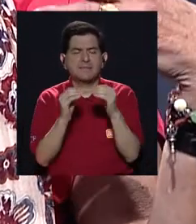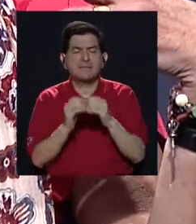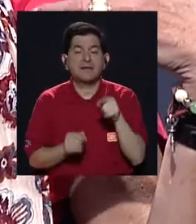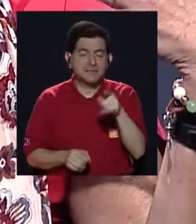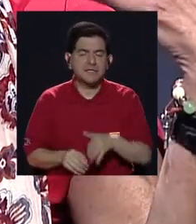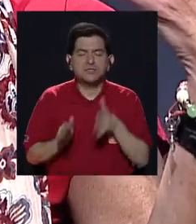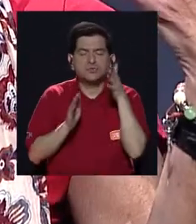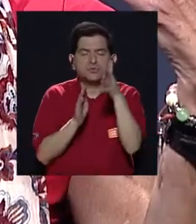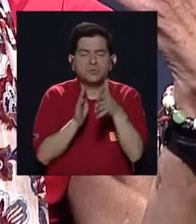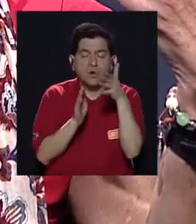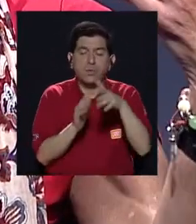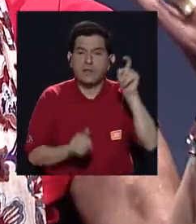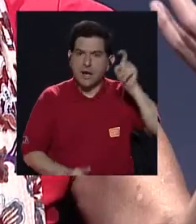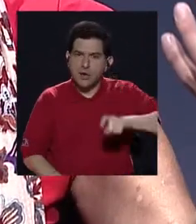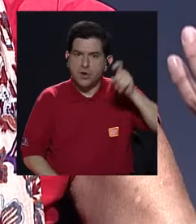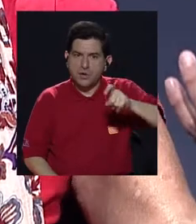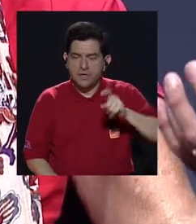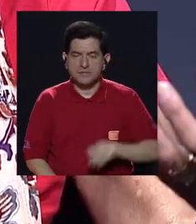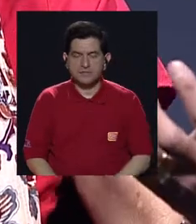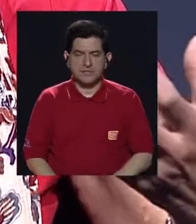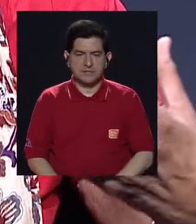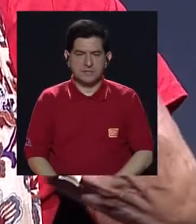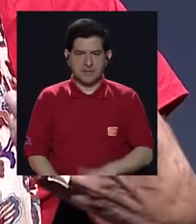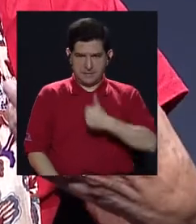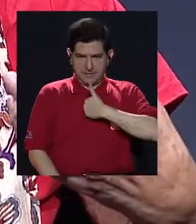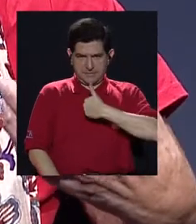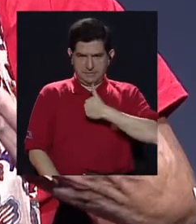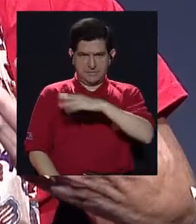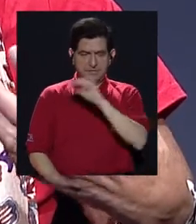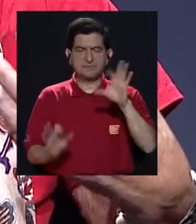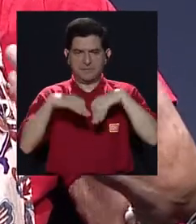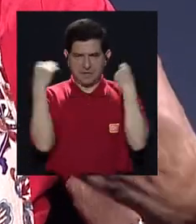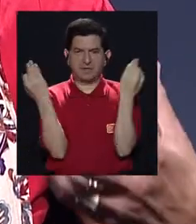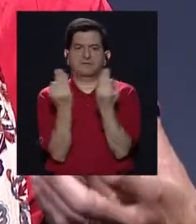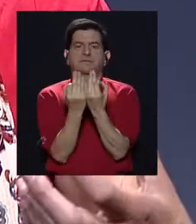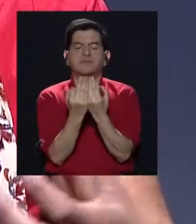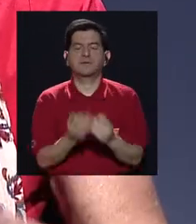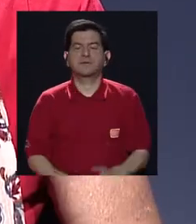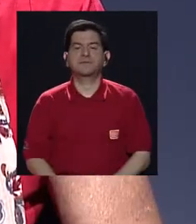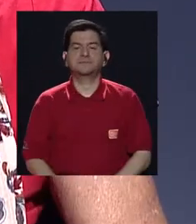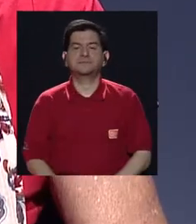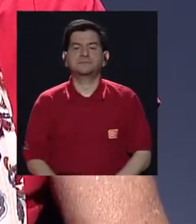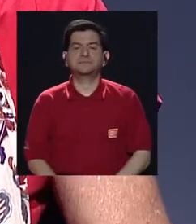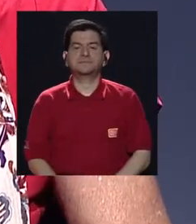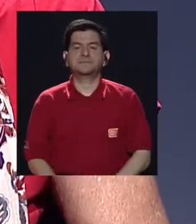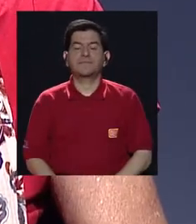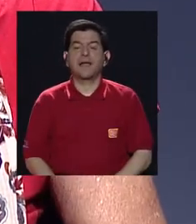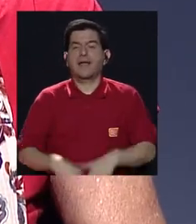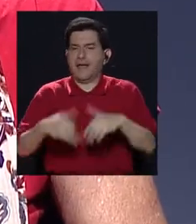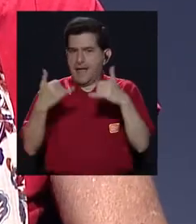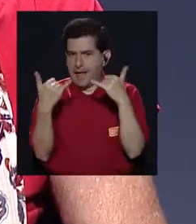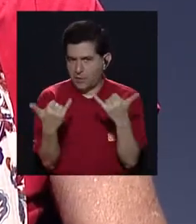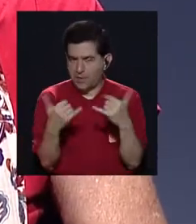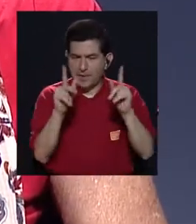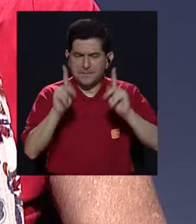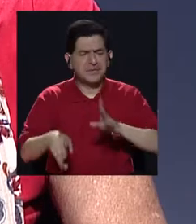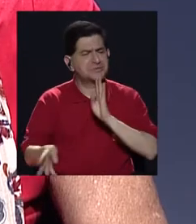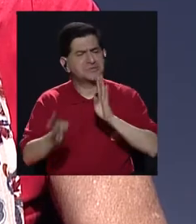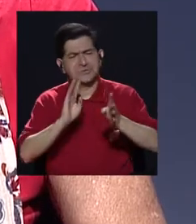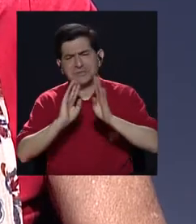se aferra más a cuidar eso que ella necesita para ella y su familia ahora